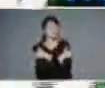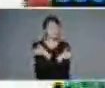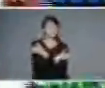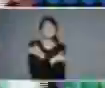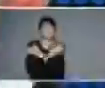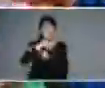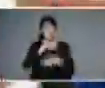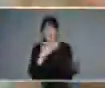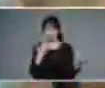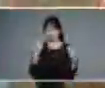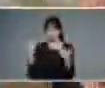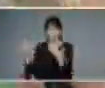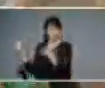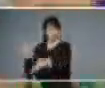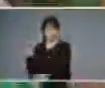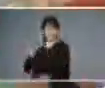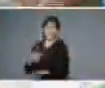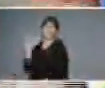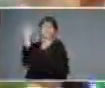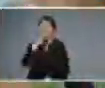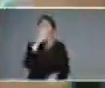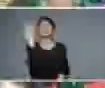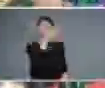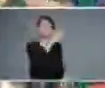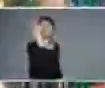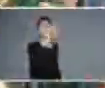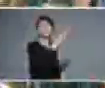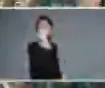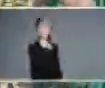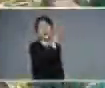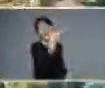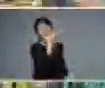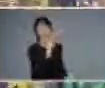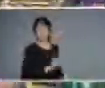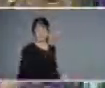nos vamos es Carnaval Qué